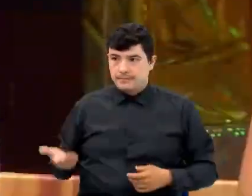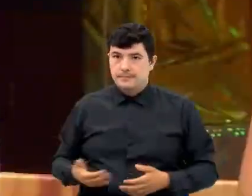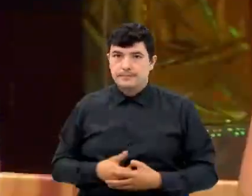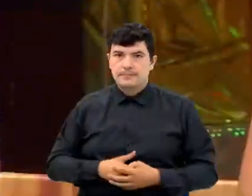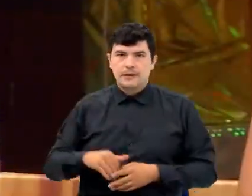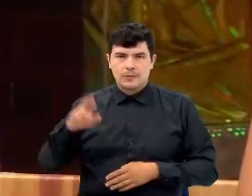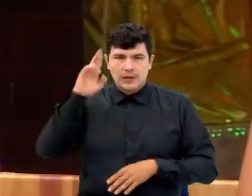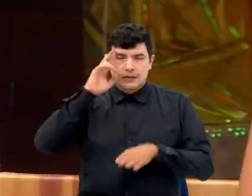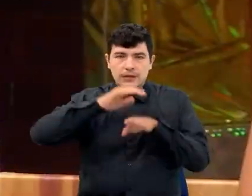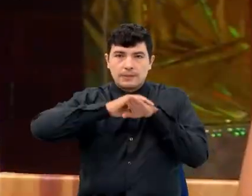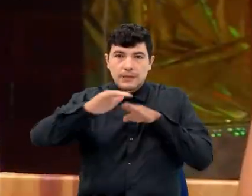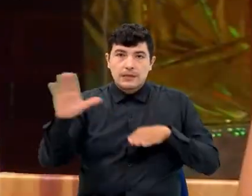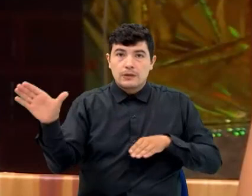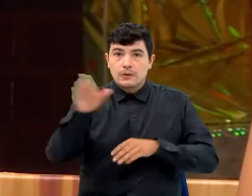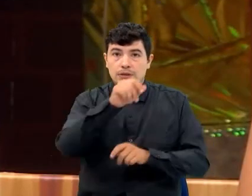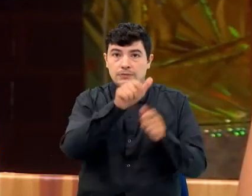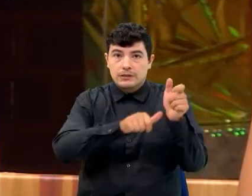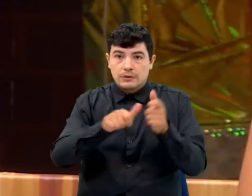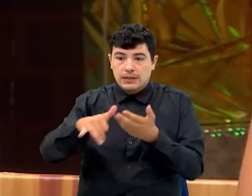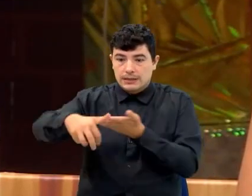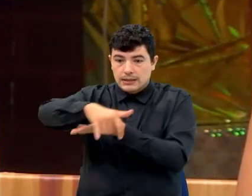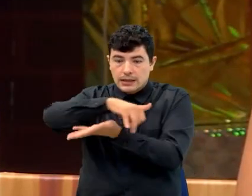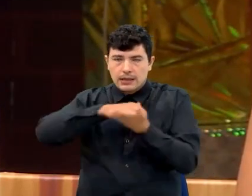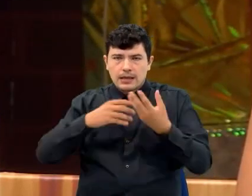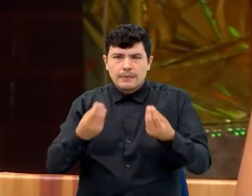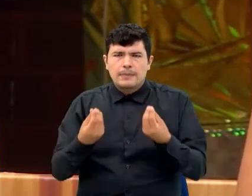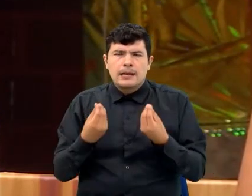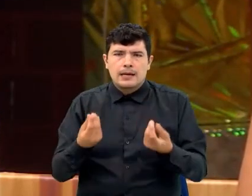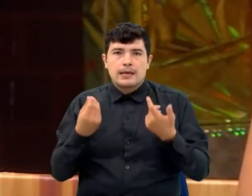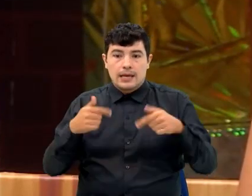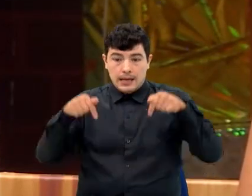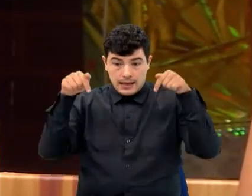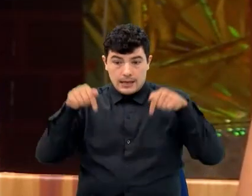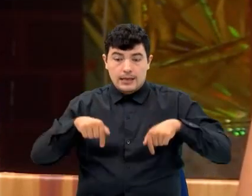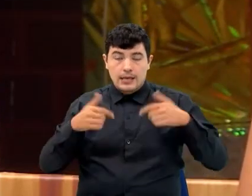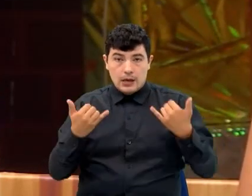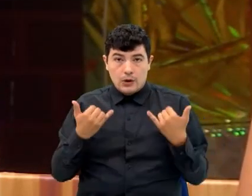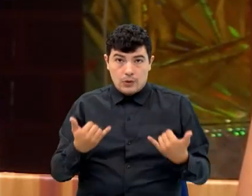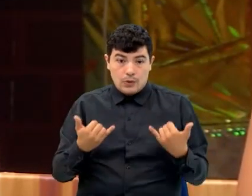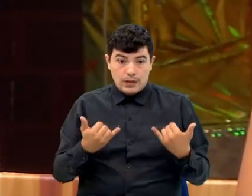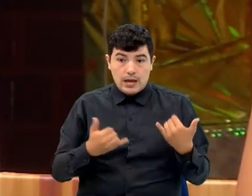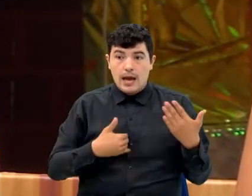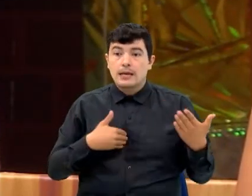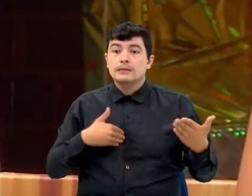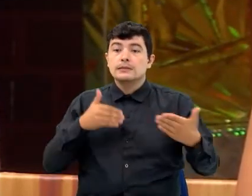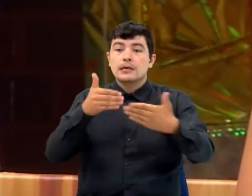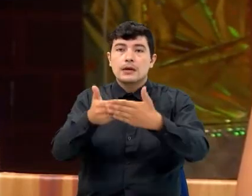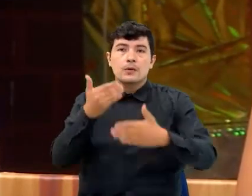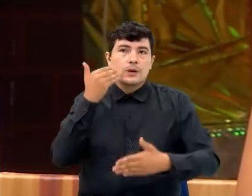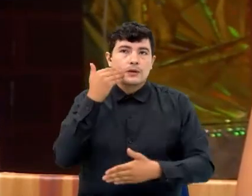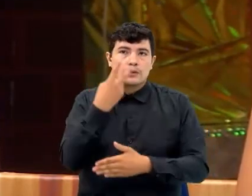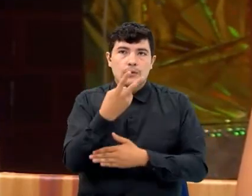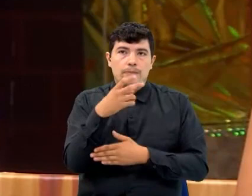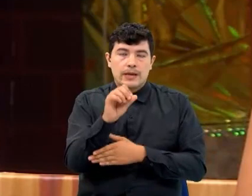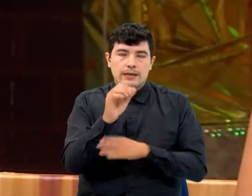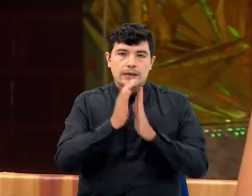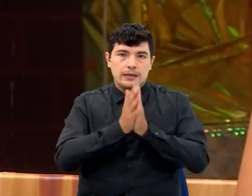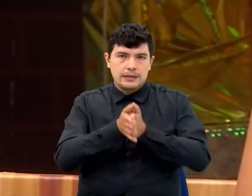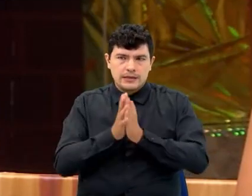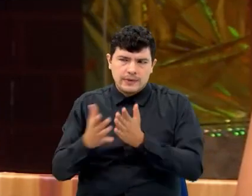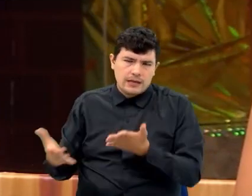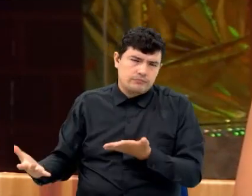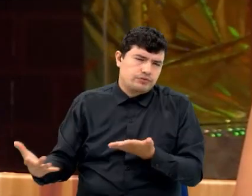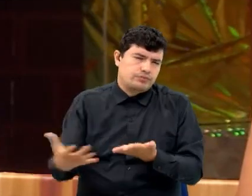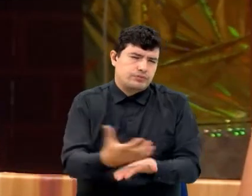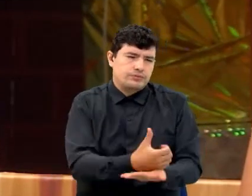Invitar a todos los santandereanos para que aquí, a partir de hoy, hasta el próximo 20 de diciembre, podamos recolectar todos esos